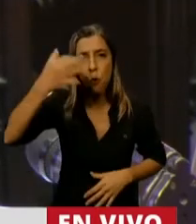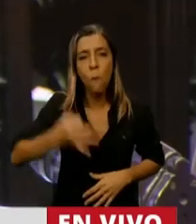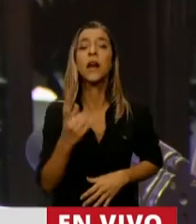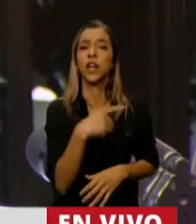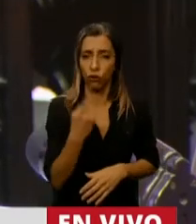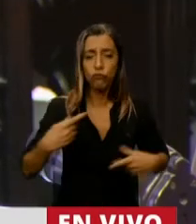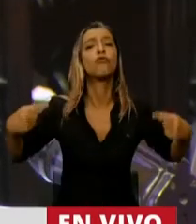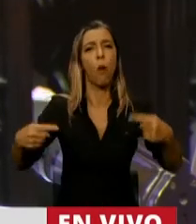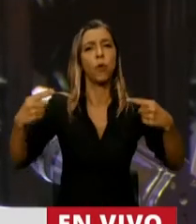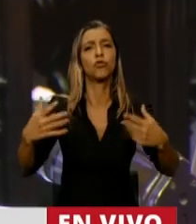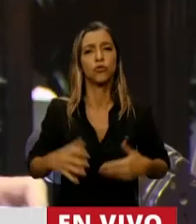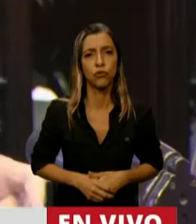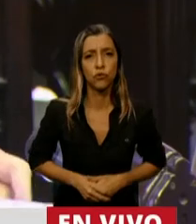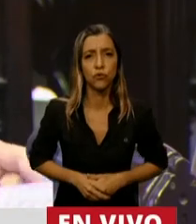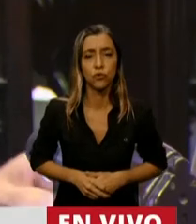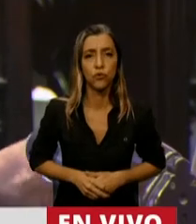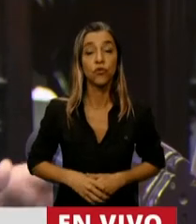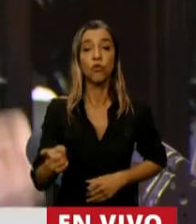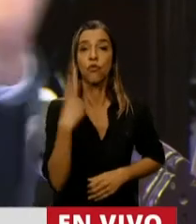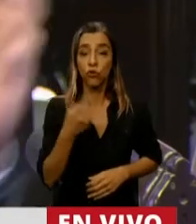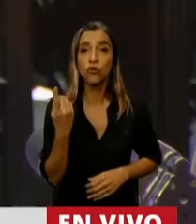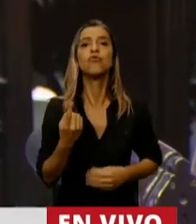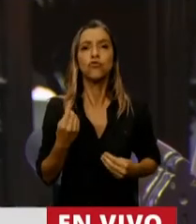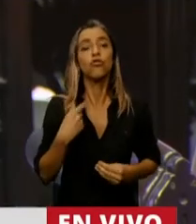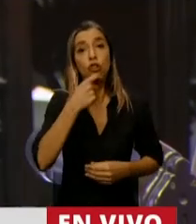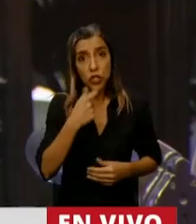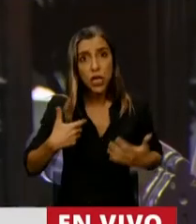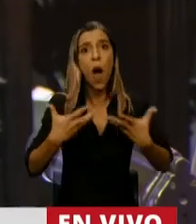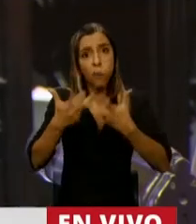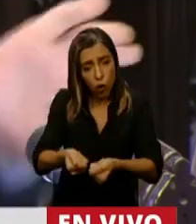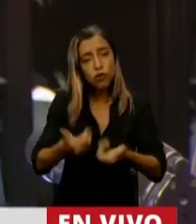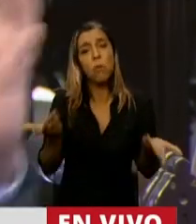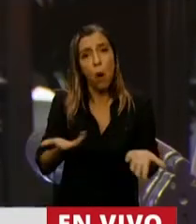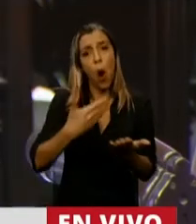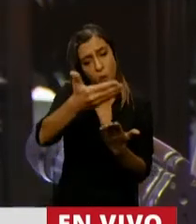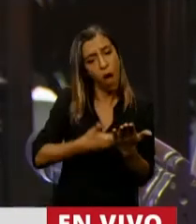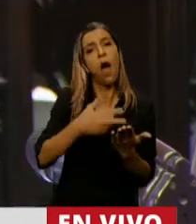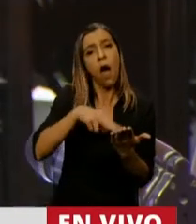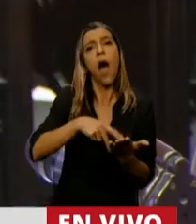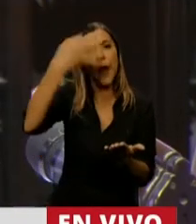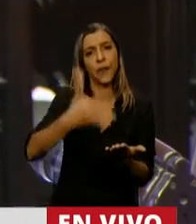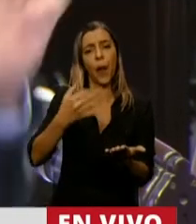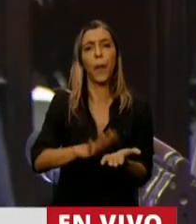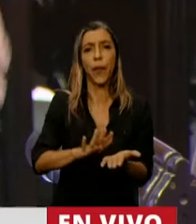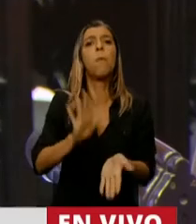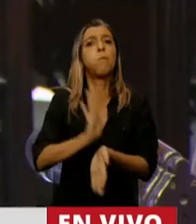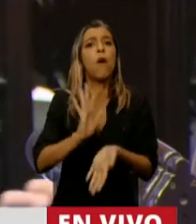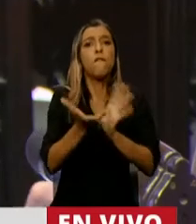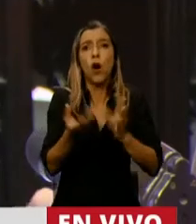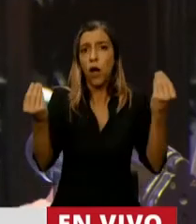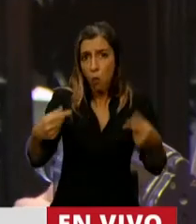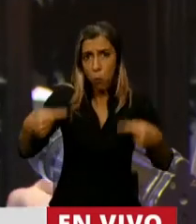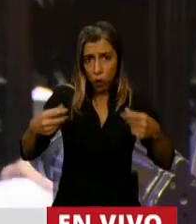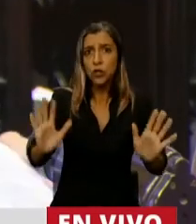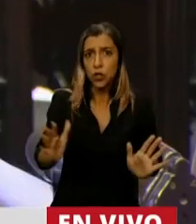somos oposición. Cuando acompañamos es porque algo nos parece bien, pero lo hacemos desde la oposición. El problema no es